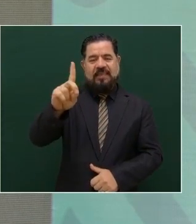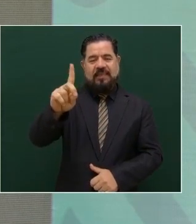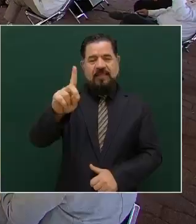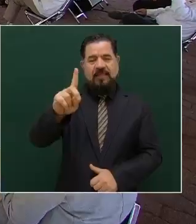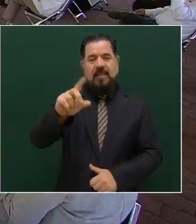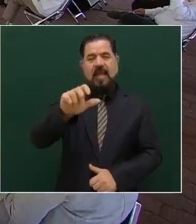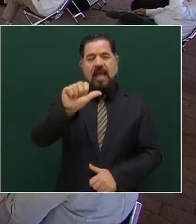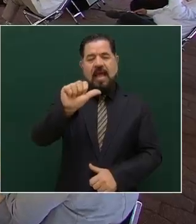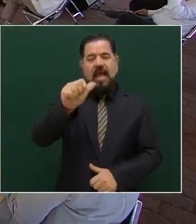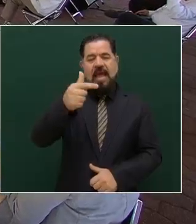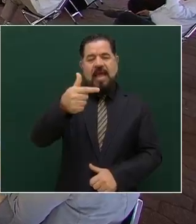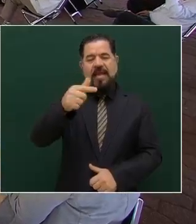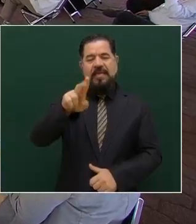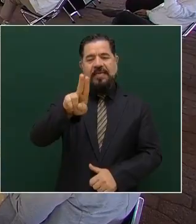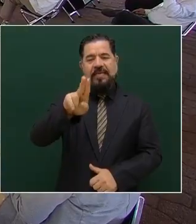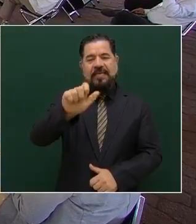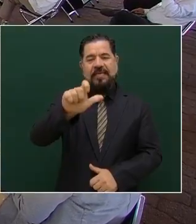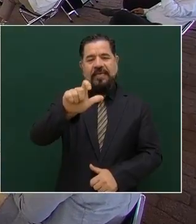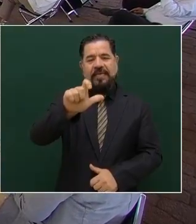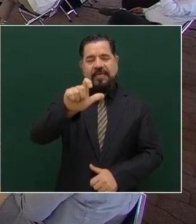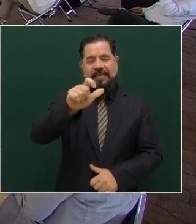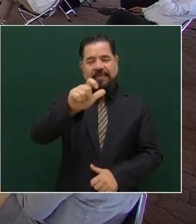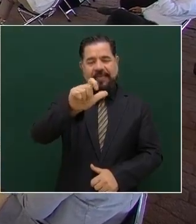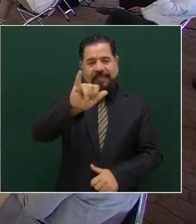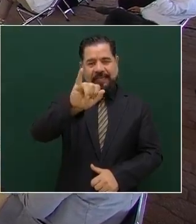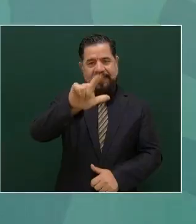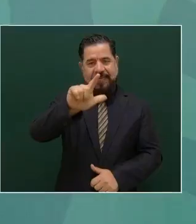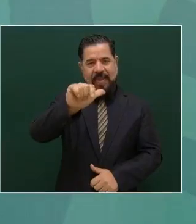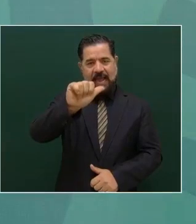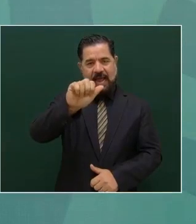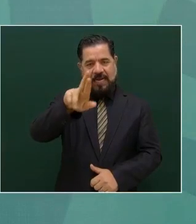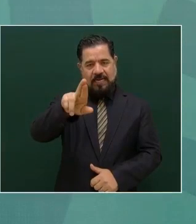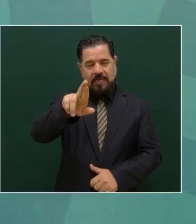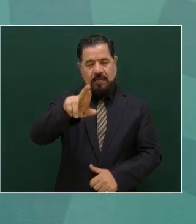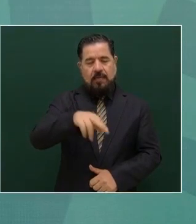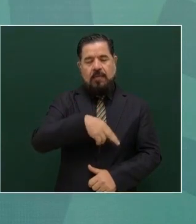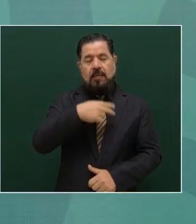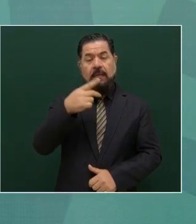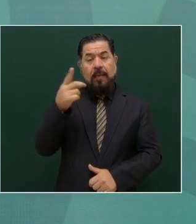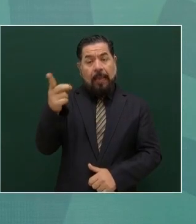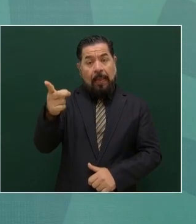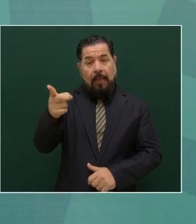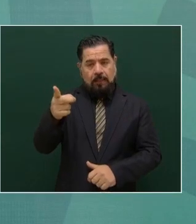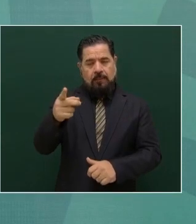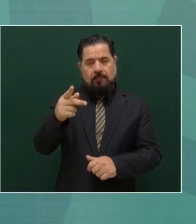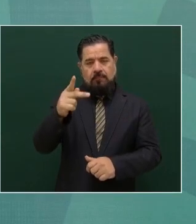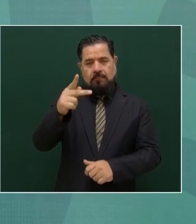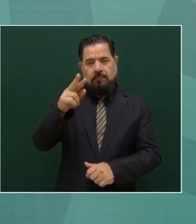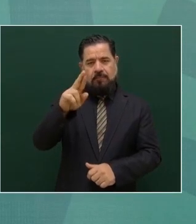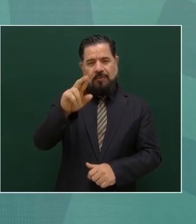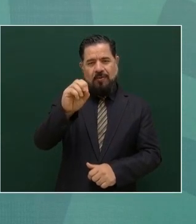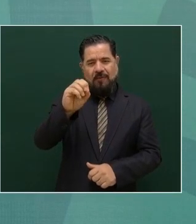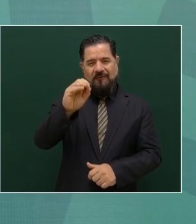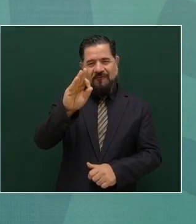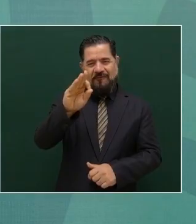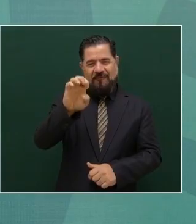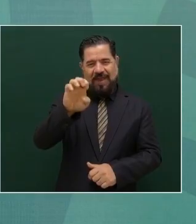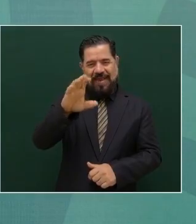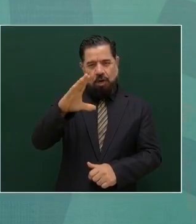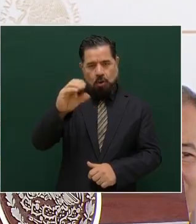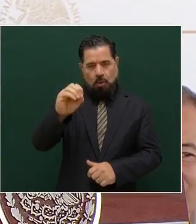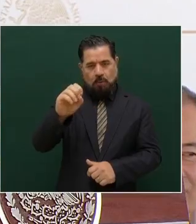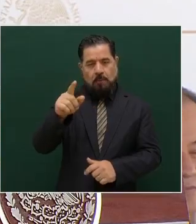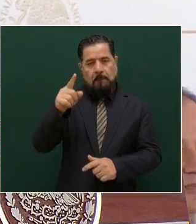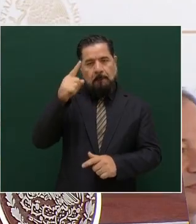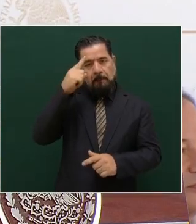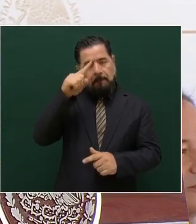Consumidor, para que nos dé a conocer sobre cómo están los precios, la sección